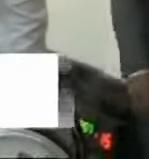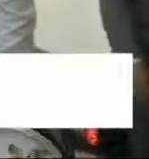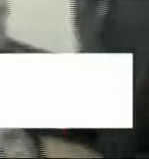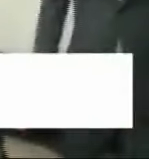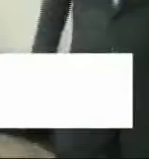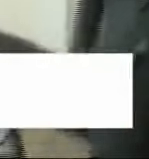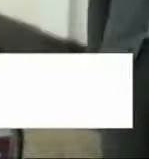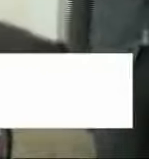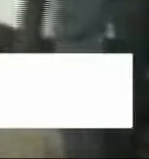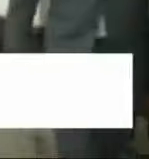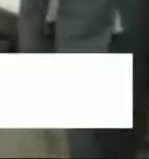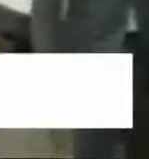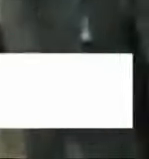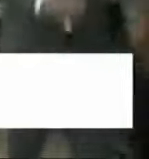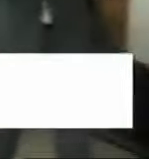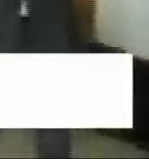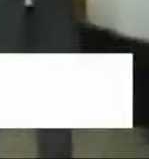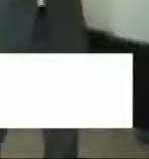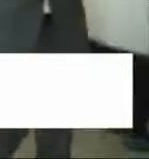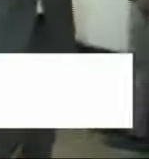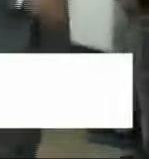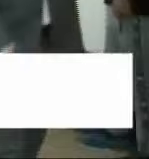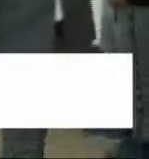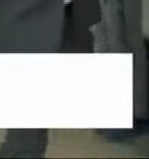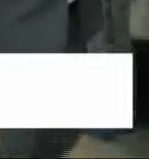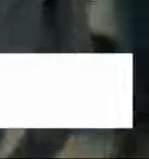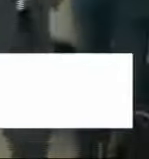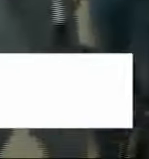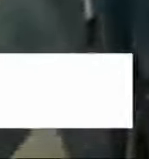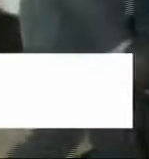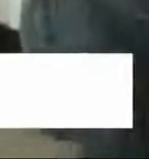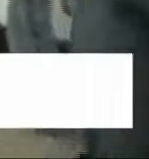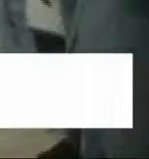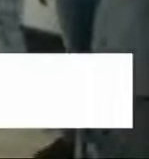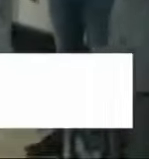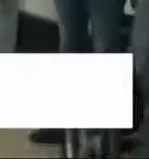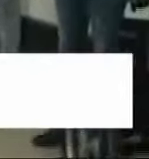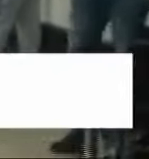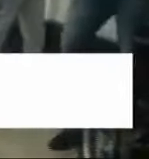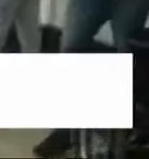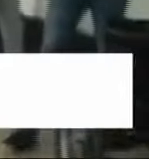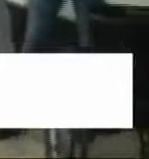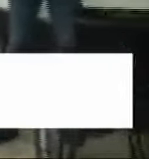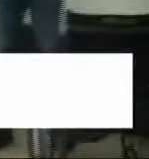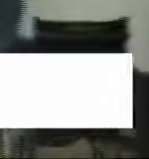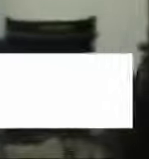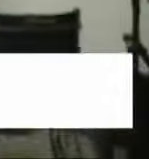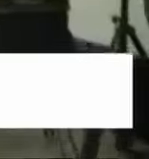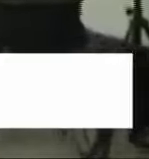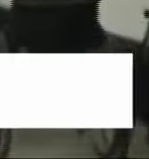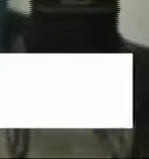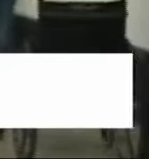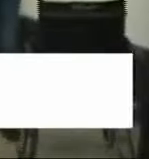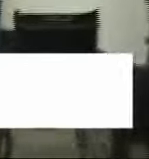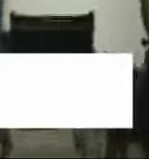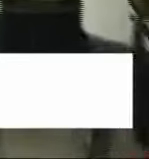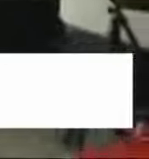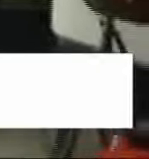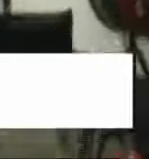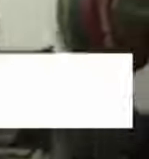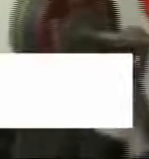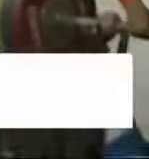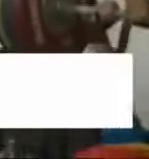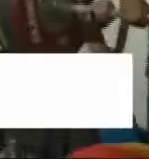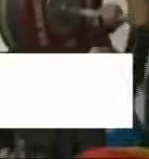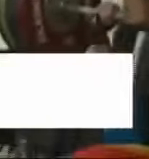Venezuela. Como tercer punto en la agenda del día de hoy está la consideración del informe presentado